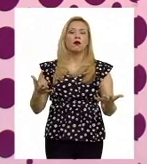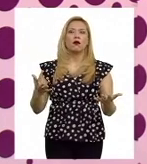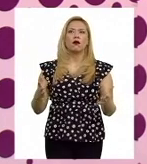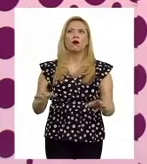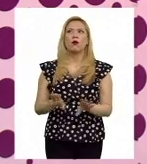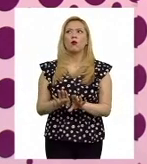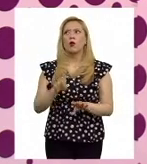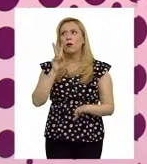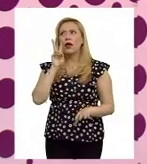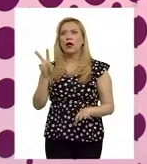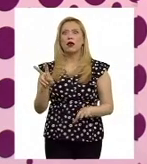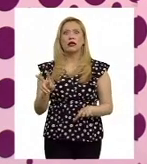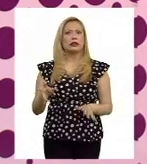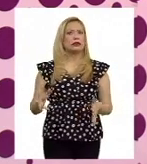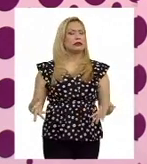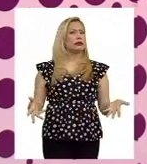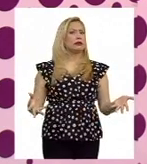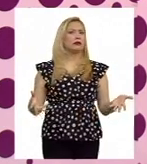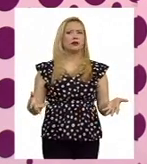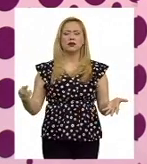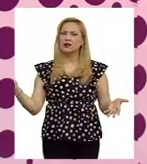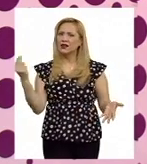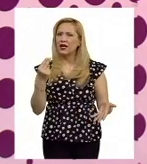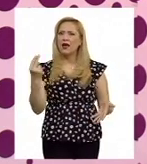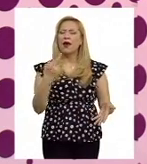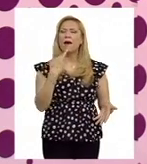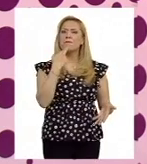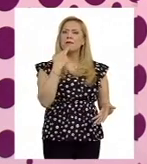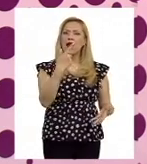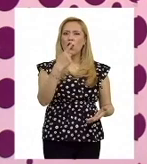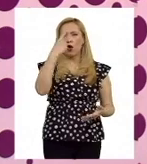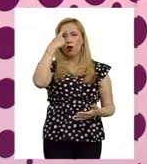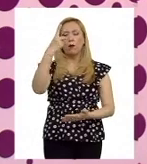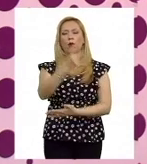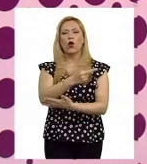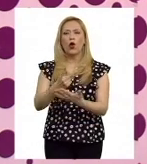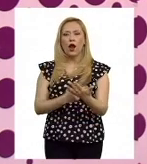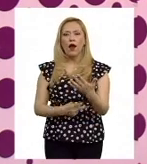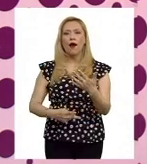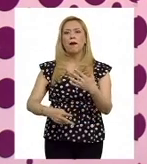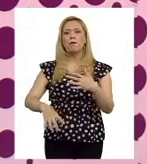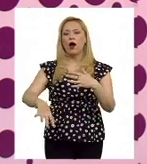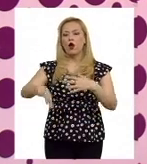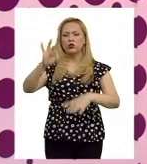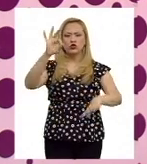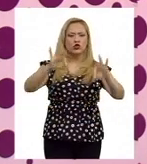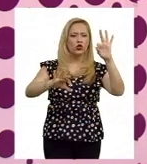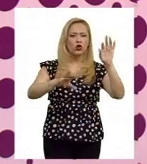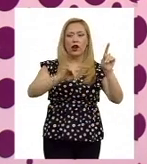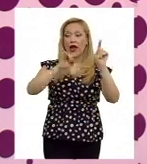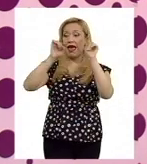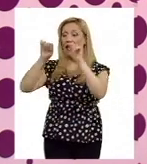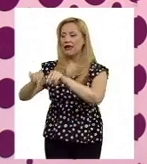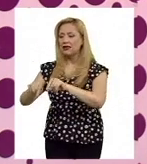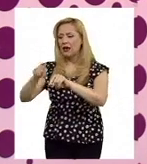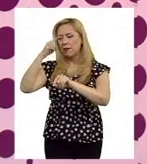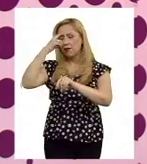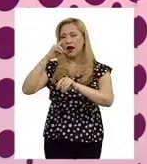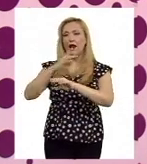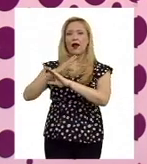pobreza y la búsqueda de mejores opciones, lo que tiene impacto sobre las